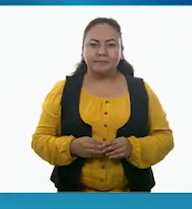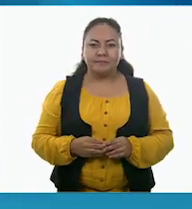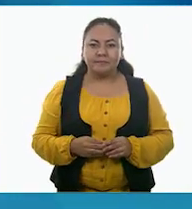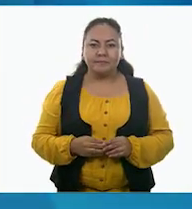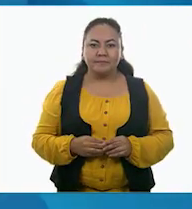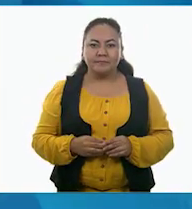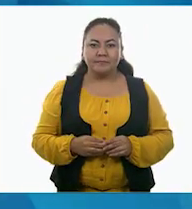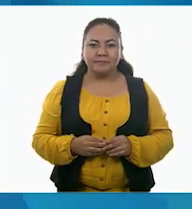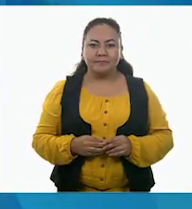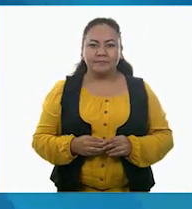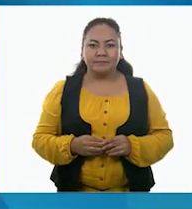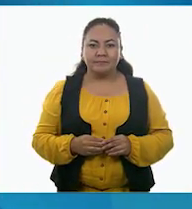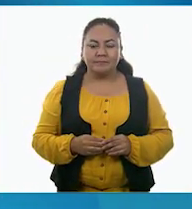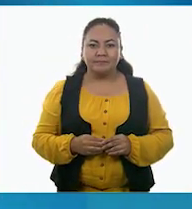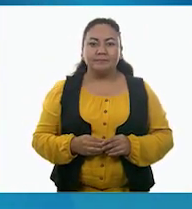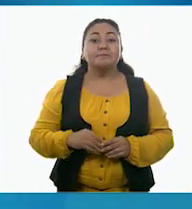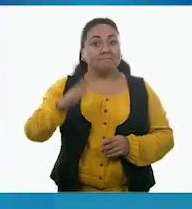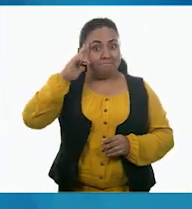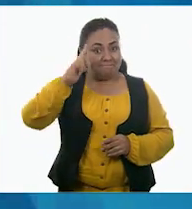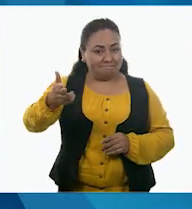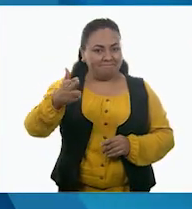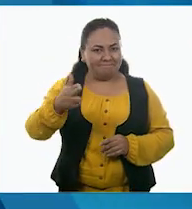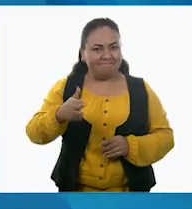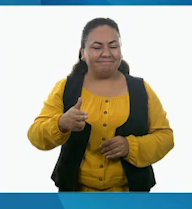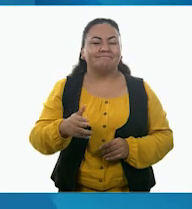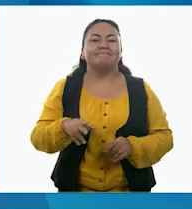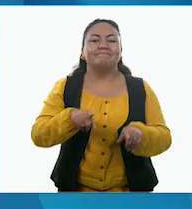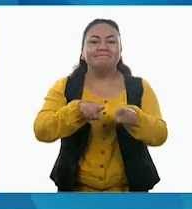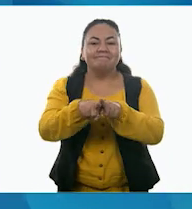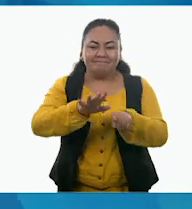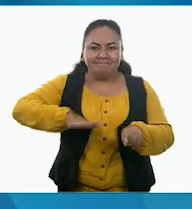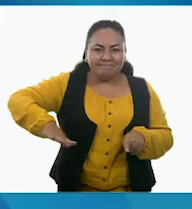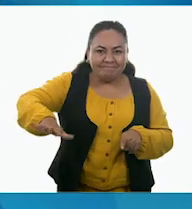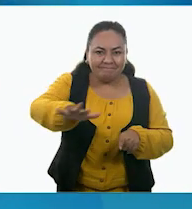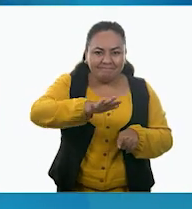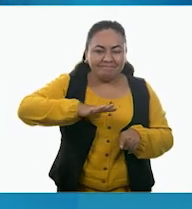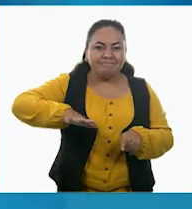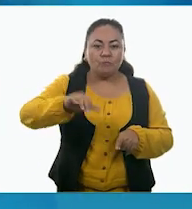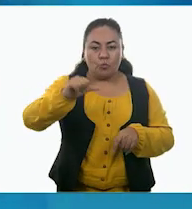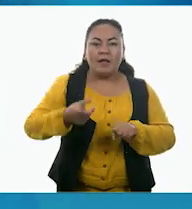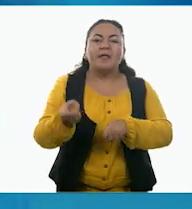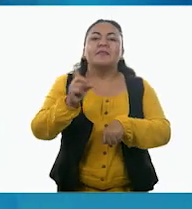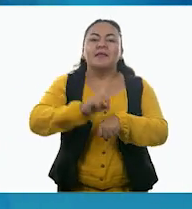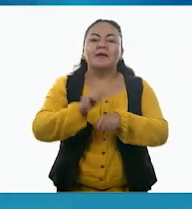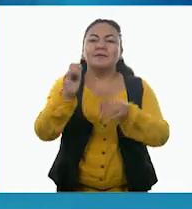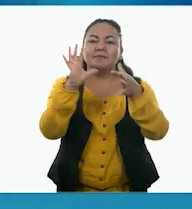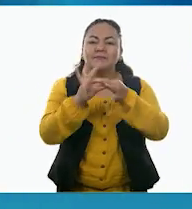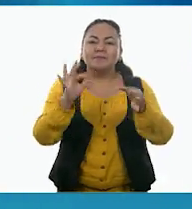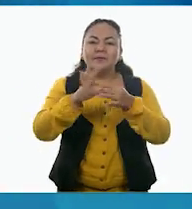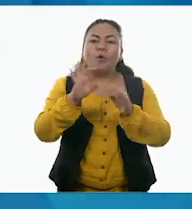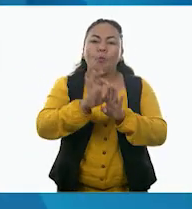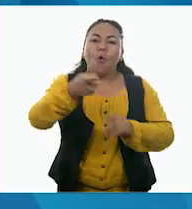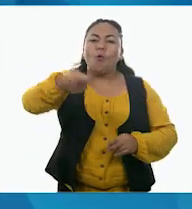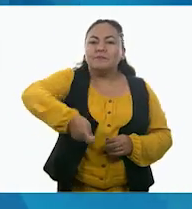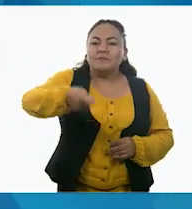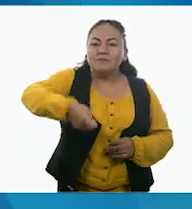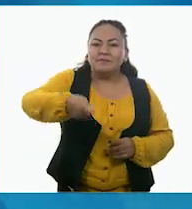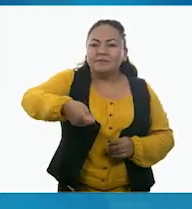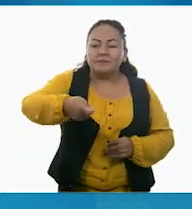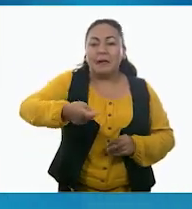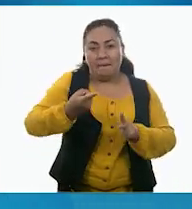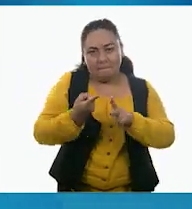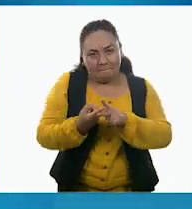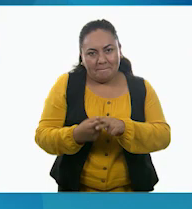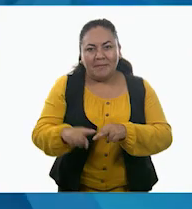Hayaku. Hola, hermanos. El día de hoy vamos a ver el tema de saludos. Es algo muy importante para